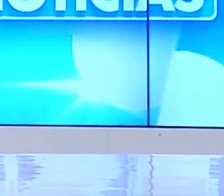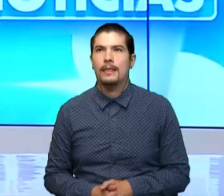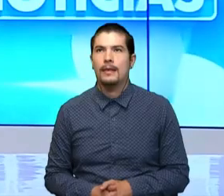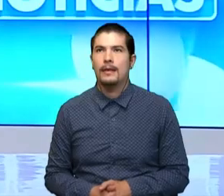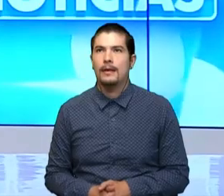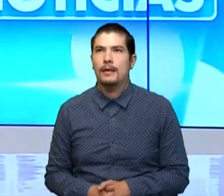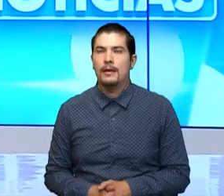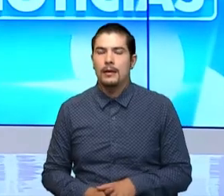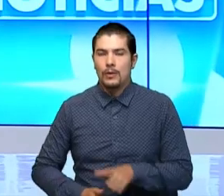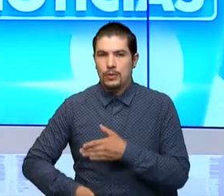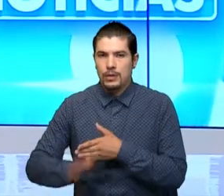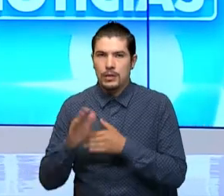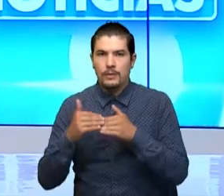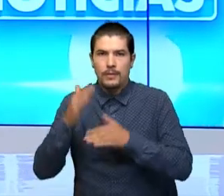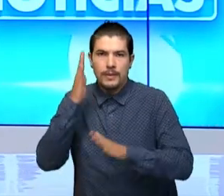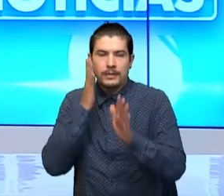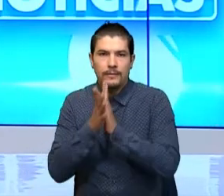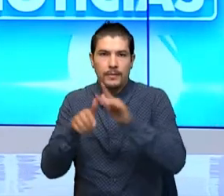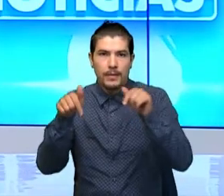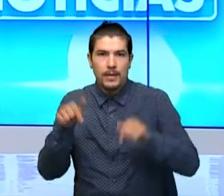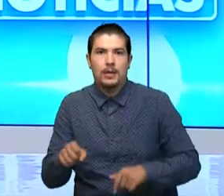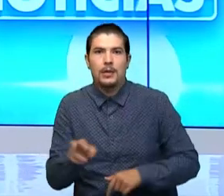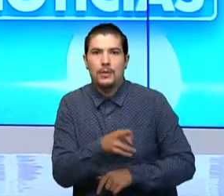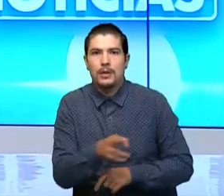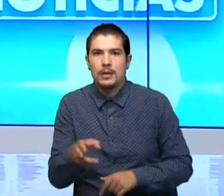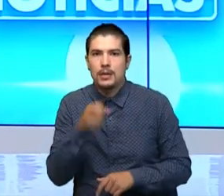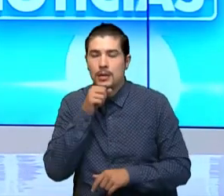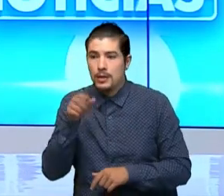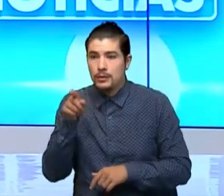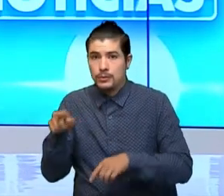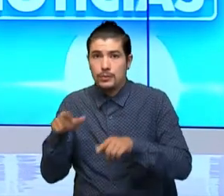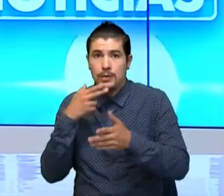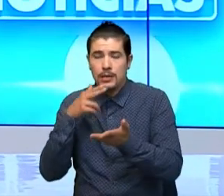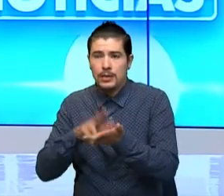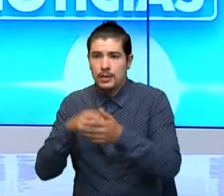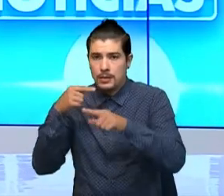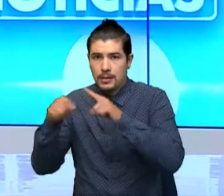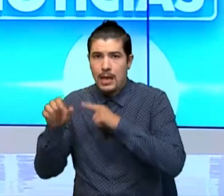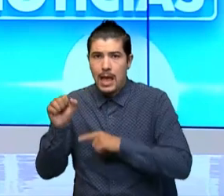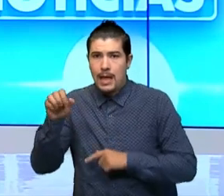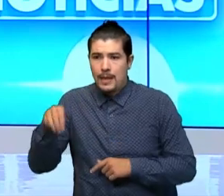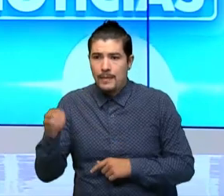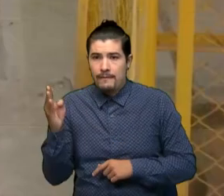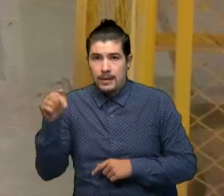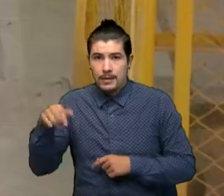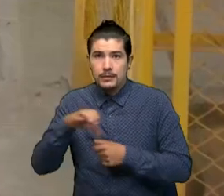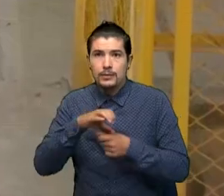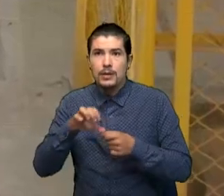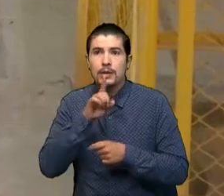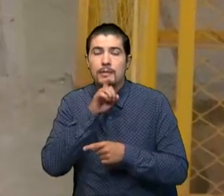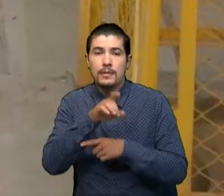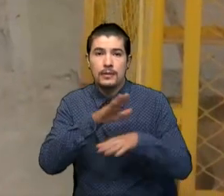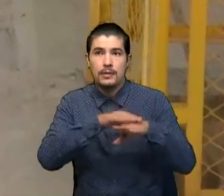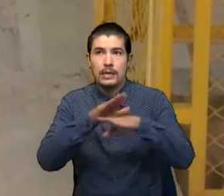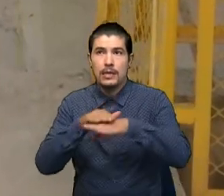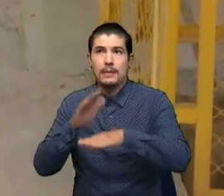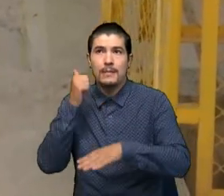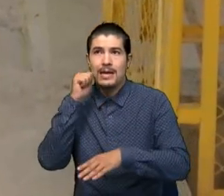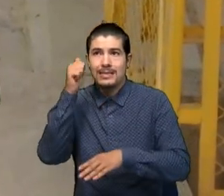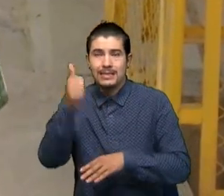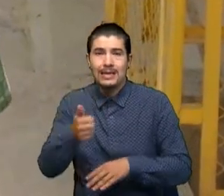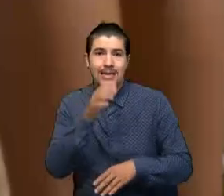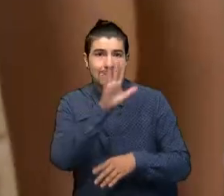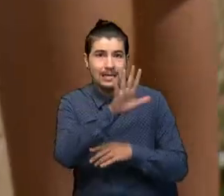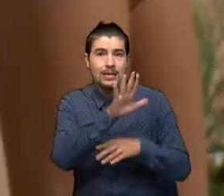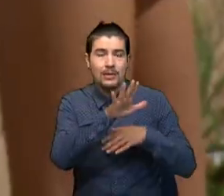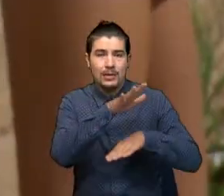Sin mucha atención, a través de un comunicado, el Acueducto Metropolitano de Bucaramanga informó a sus usuarios que desde mañana a las 5 de la tarde hasta el